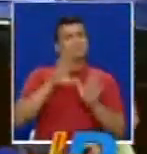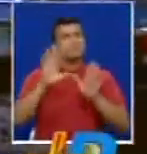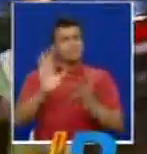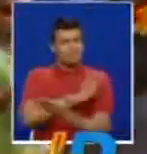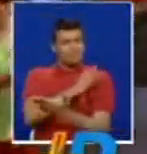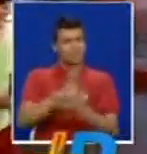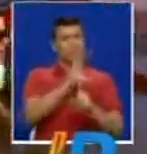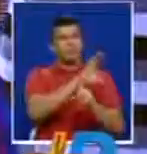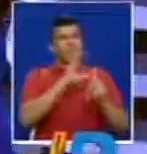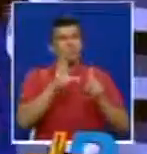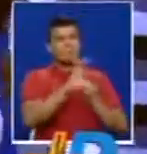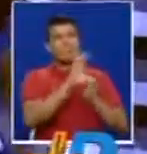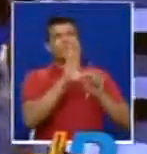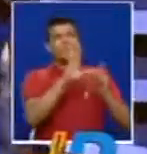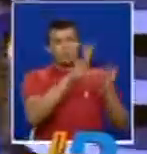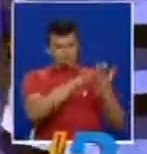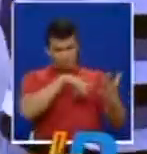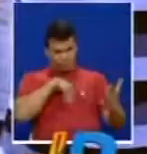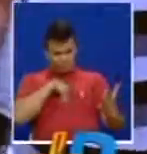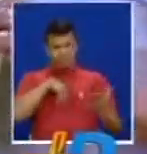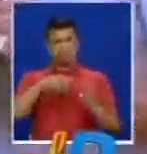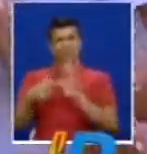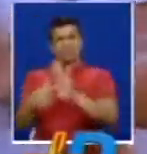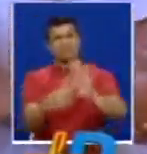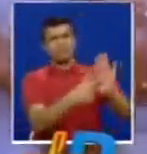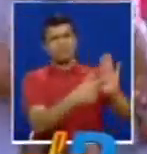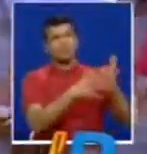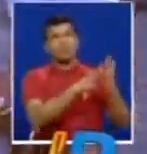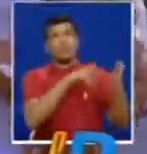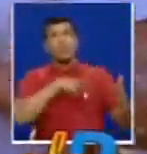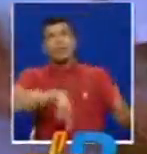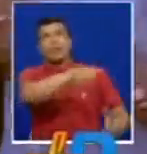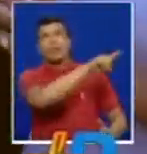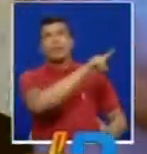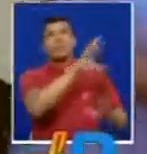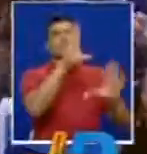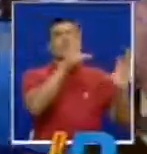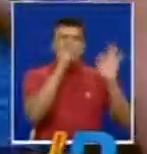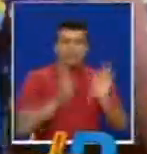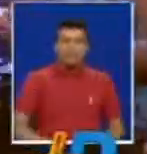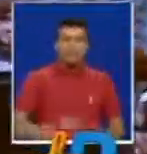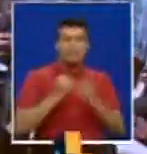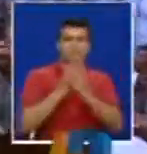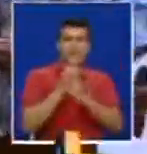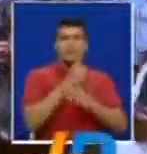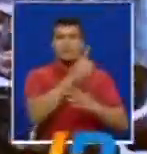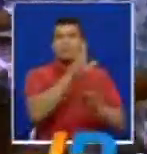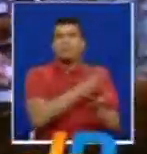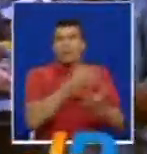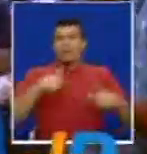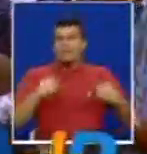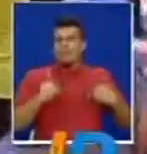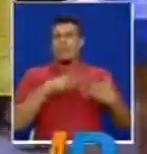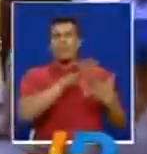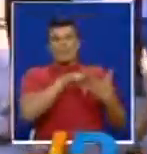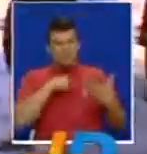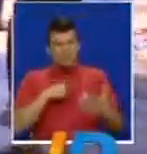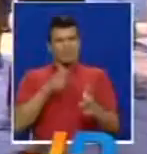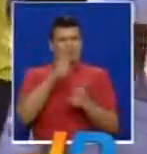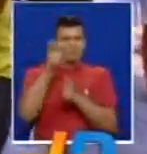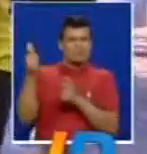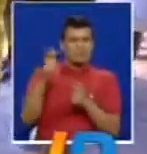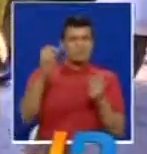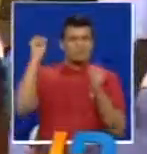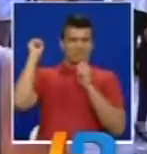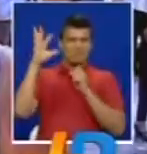nariñense, estos pastusos se contagiaron de la euforia que se vive hoy en su tierra natal. Por eso no faltaron elementos como la espuma, la maicena